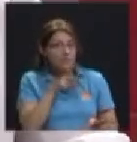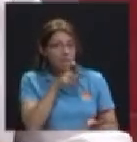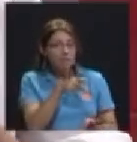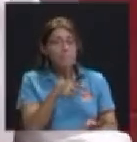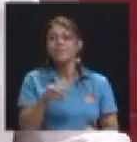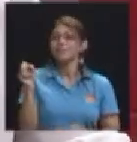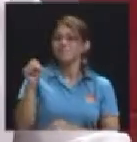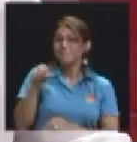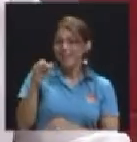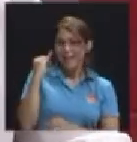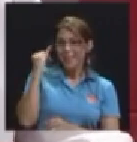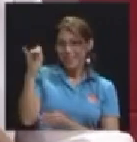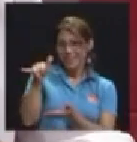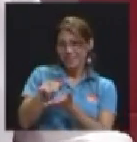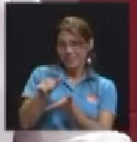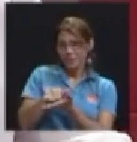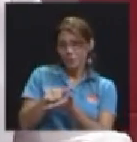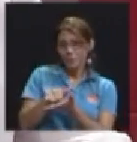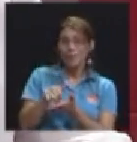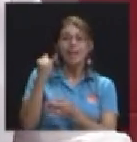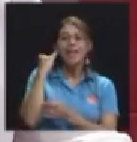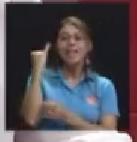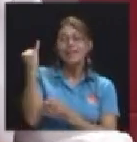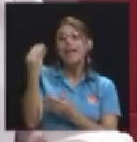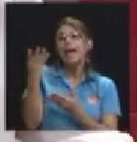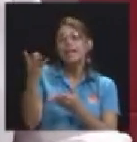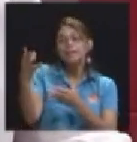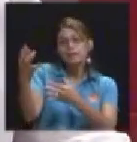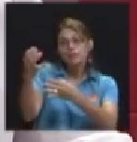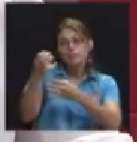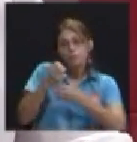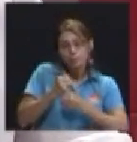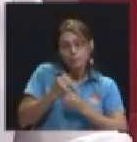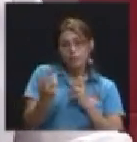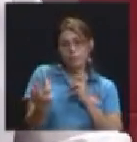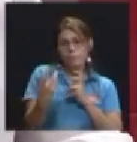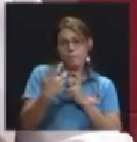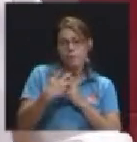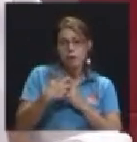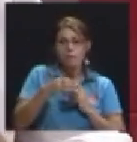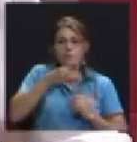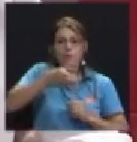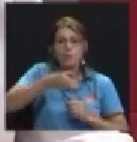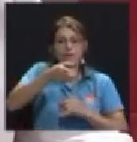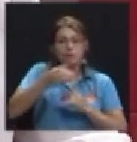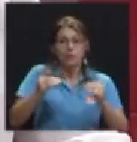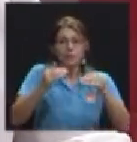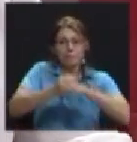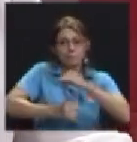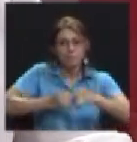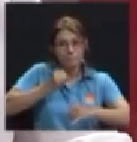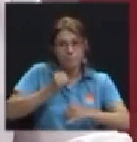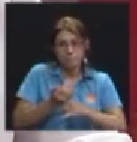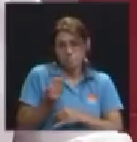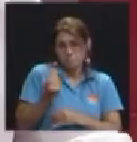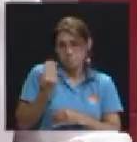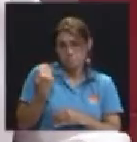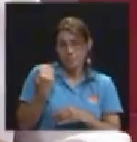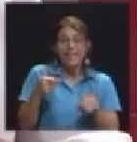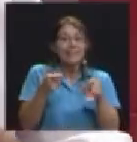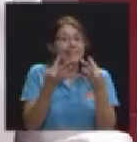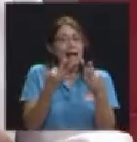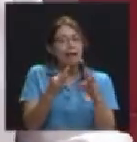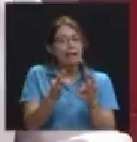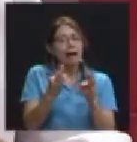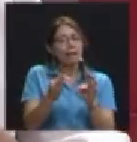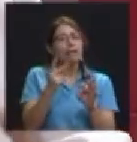se adapten recomendaciones internacionales recientes, tratar de hacer una mejor medición de las cosas, ¿verdad?